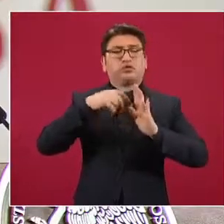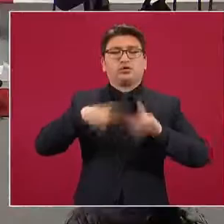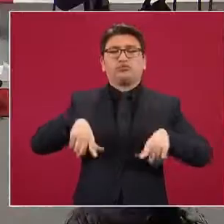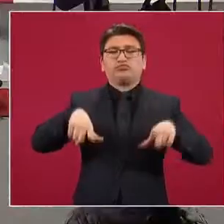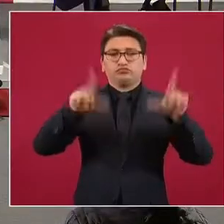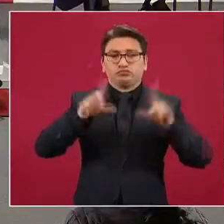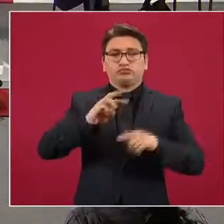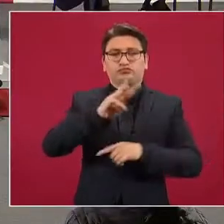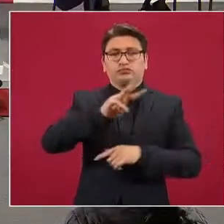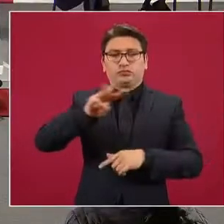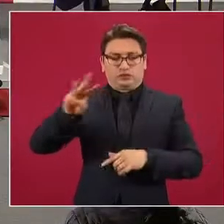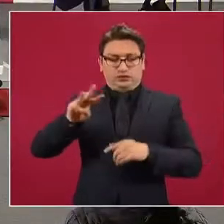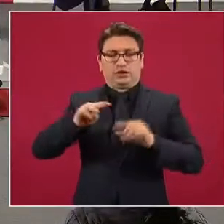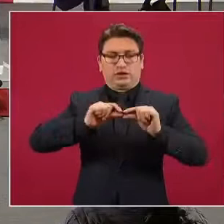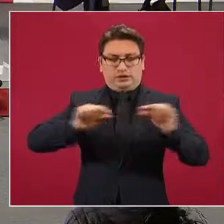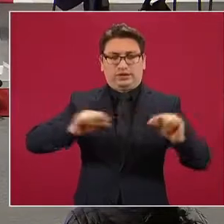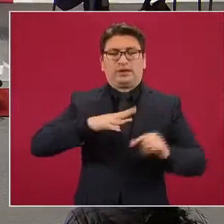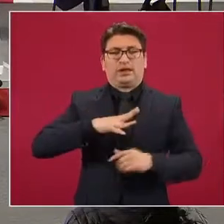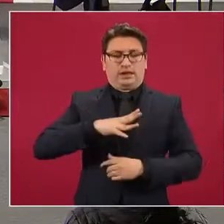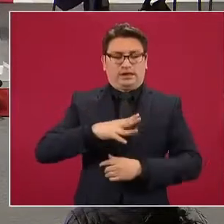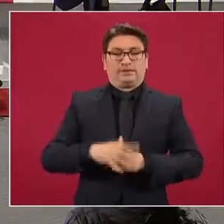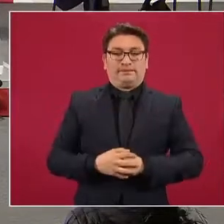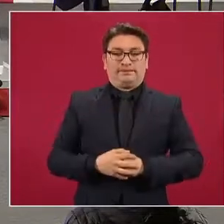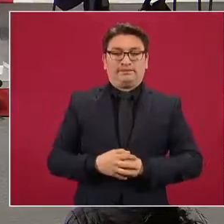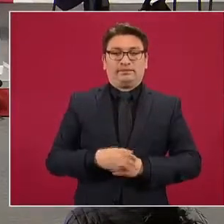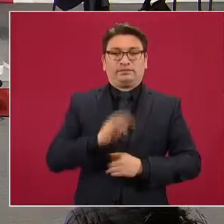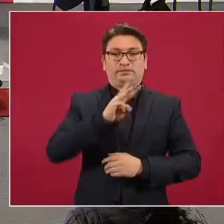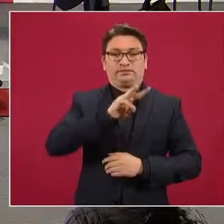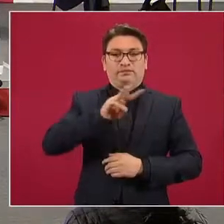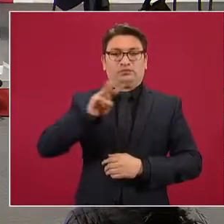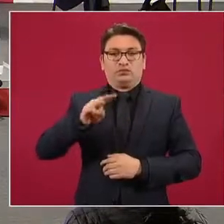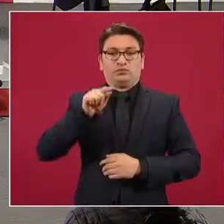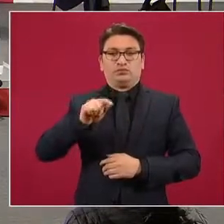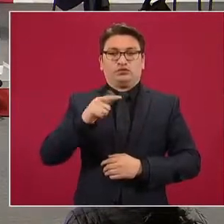la página que se destinó para ello, que es